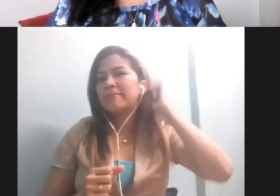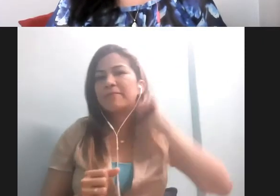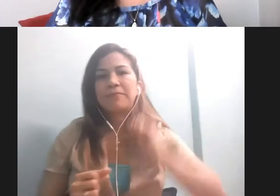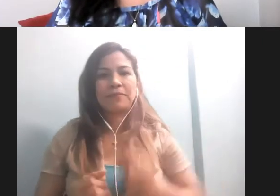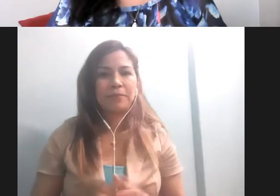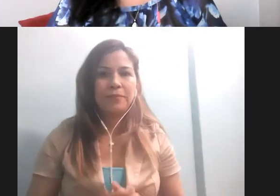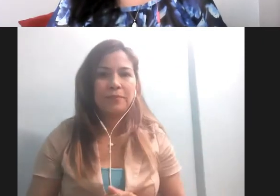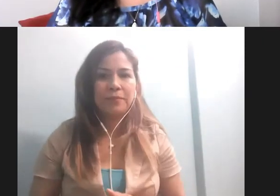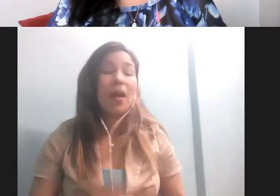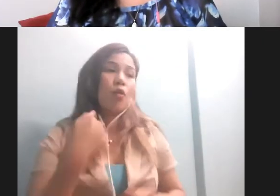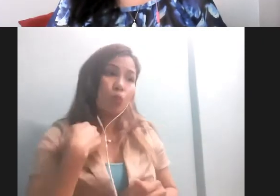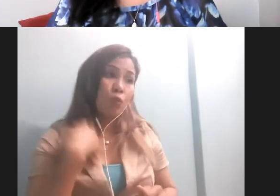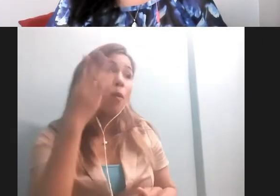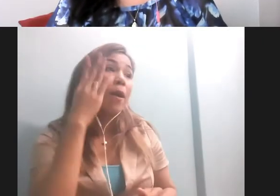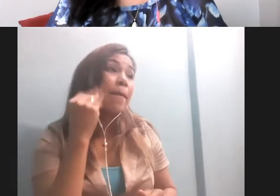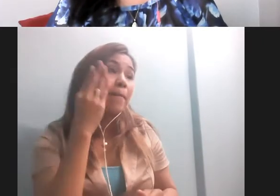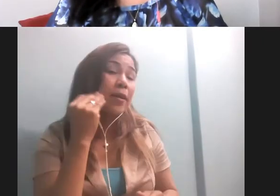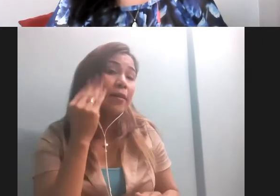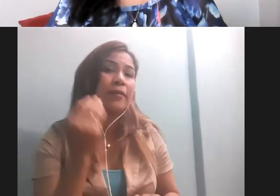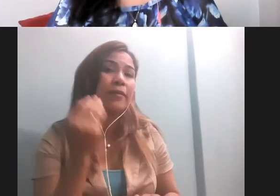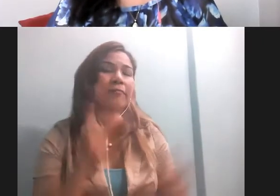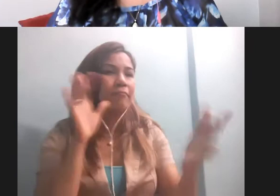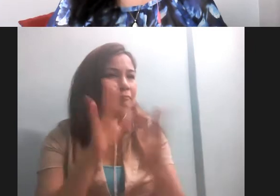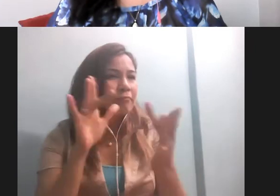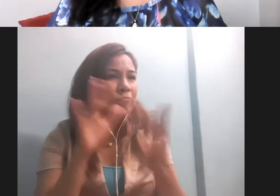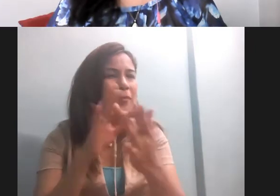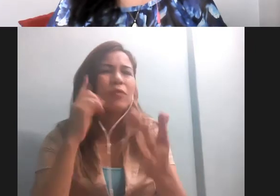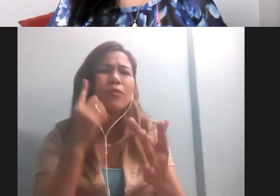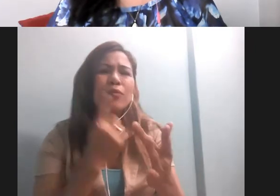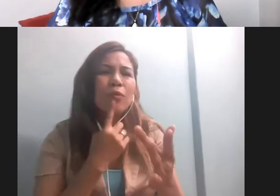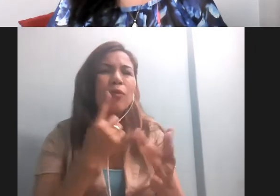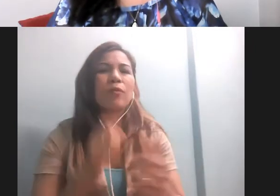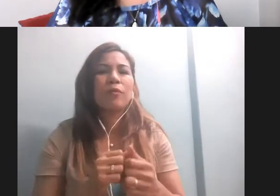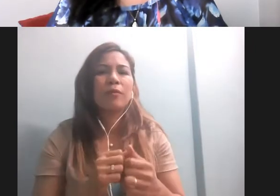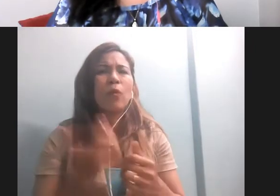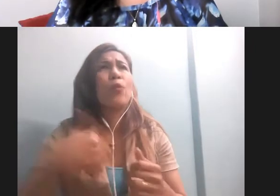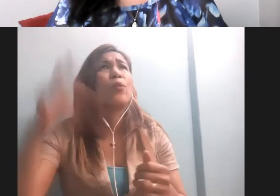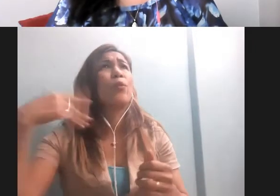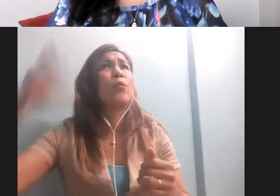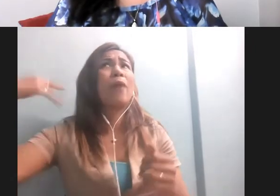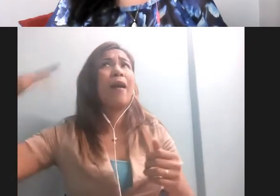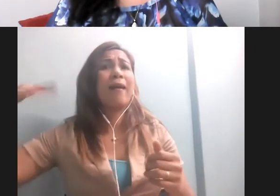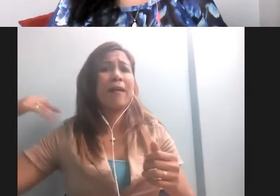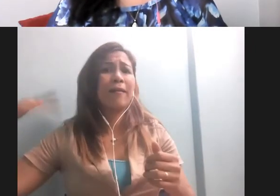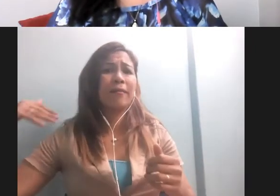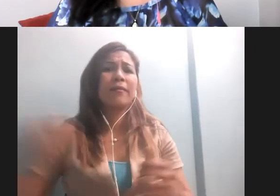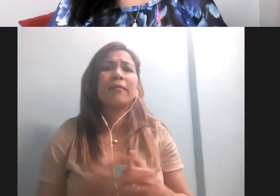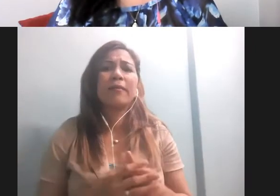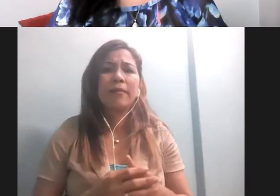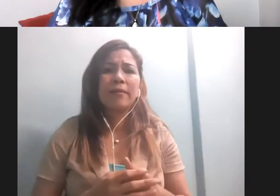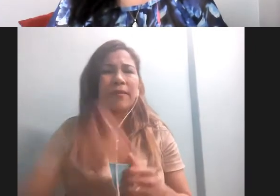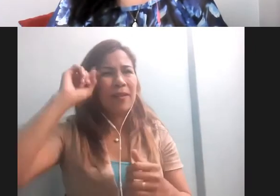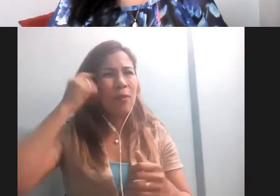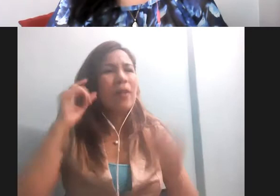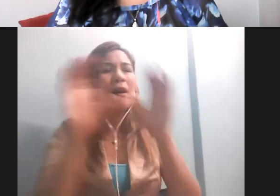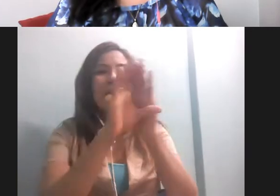Bueno, en mi caso, tuve contacto con las personas sordas desde hace mucho tiempo. En mi edad escolar tuve la oportunidad